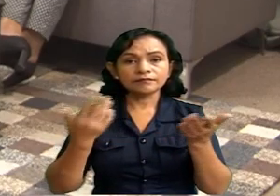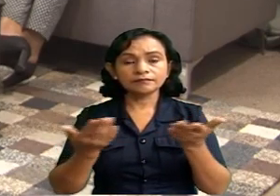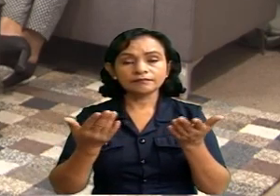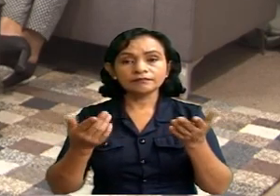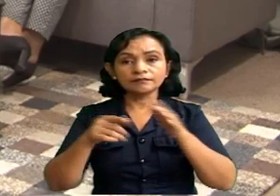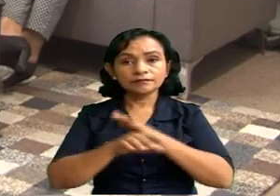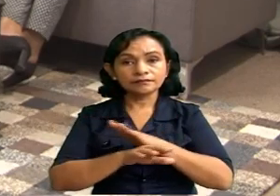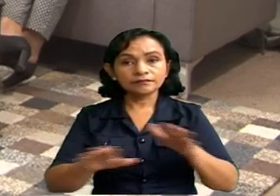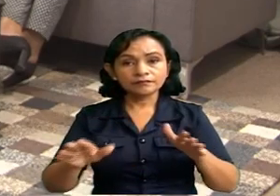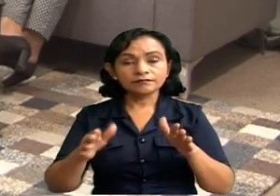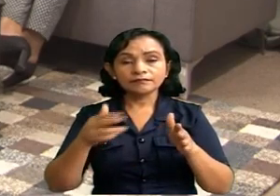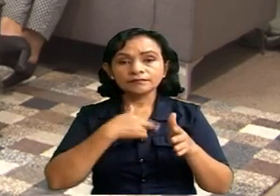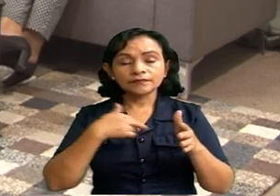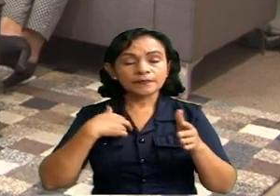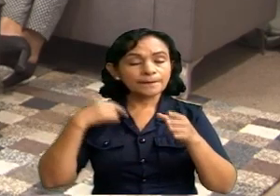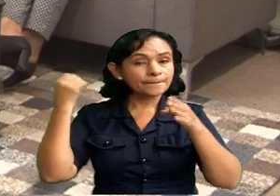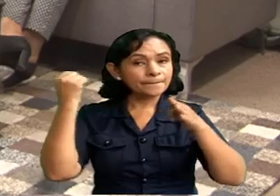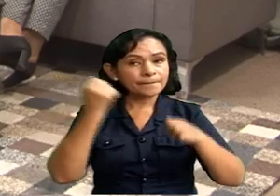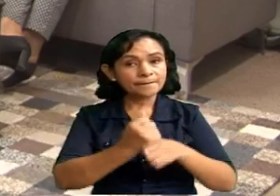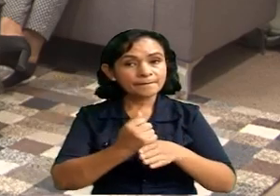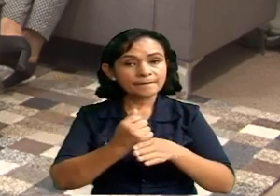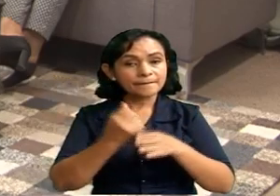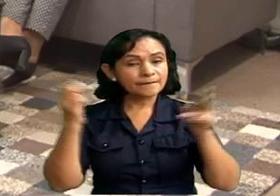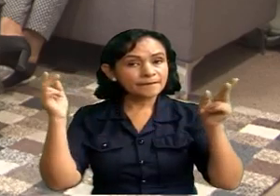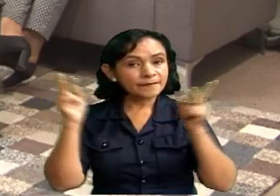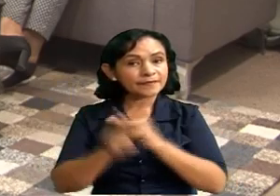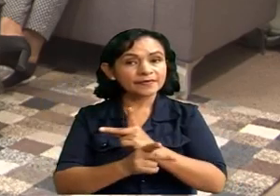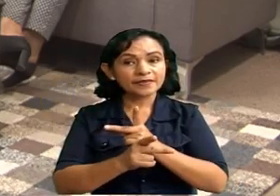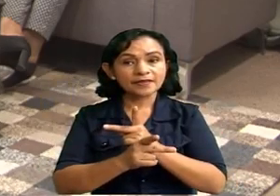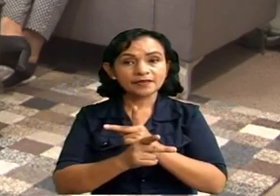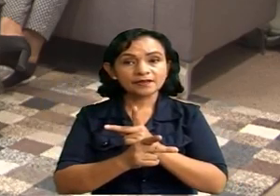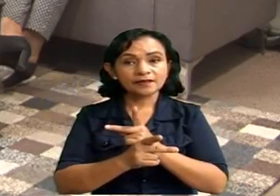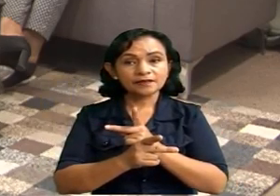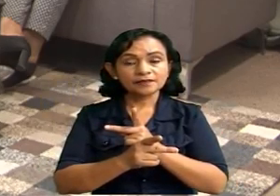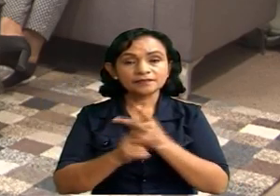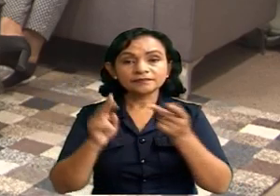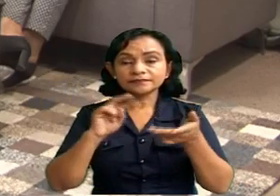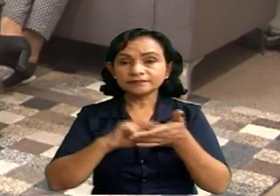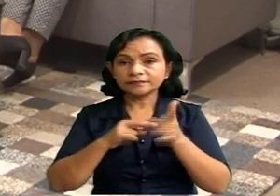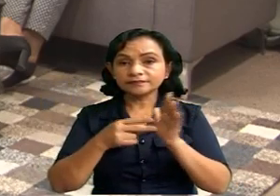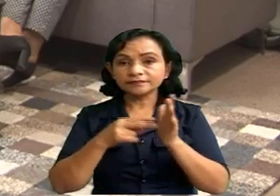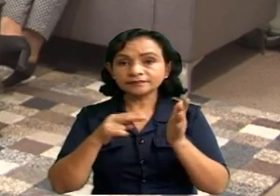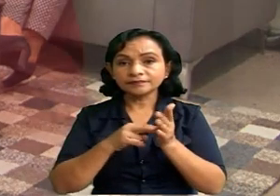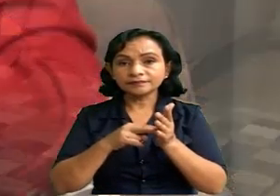criminal, asesina, genocida, es por eso que